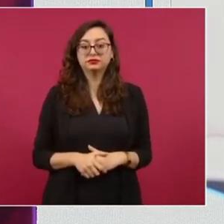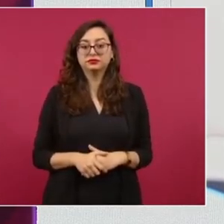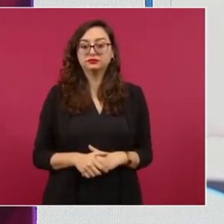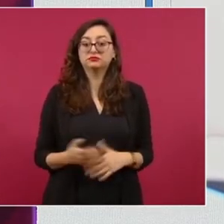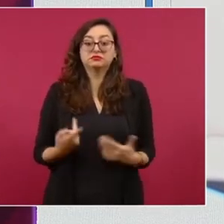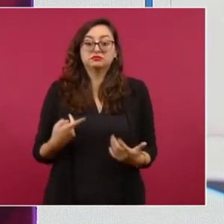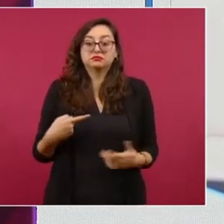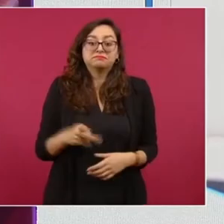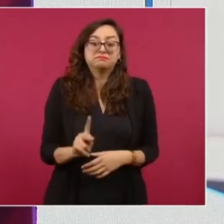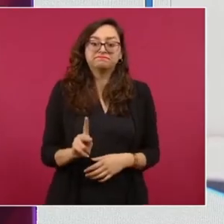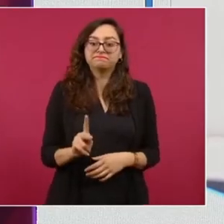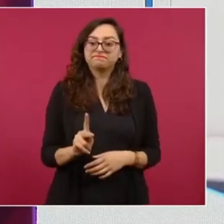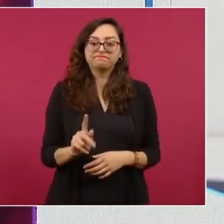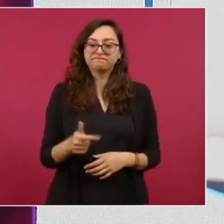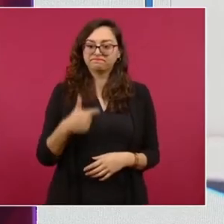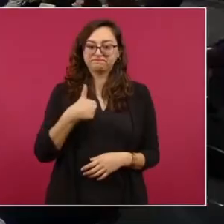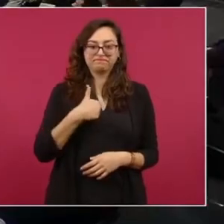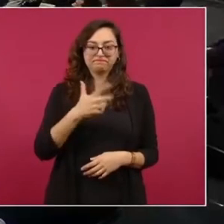Pero si no lo hacemos así,